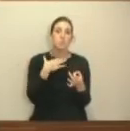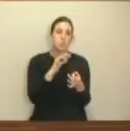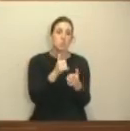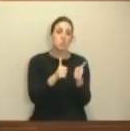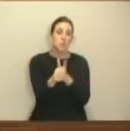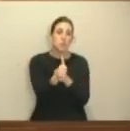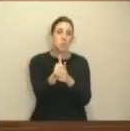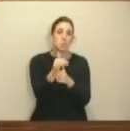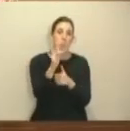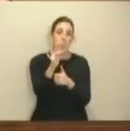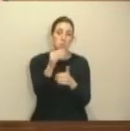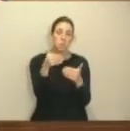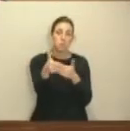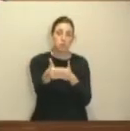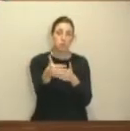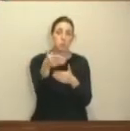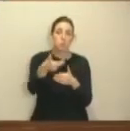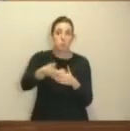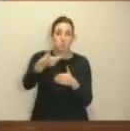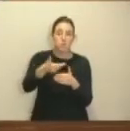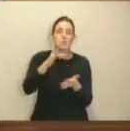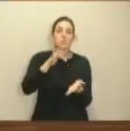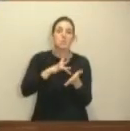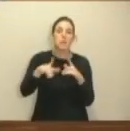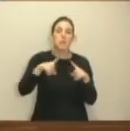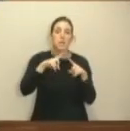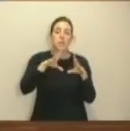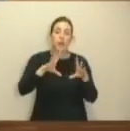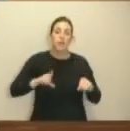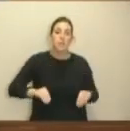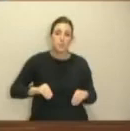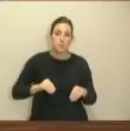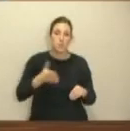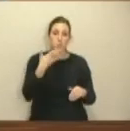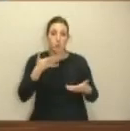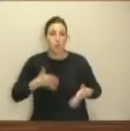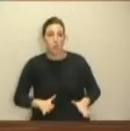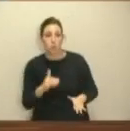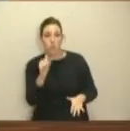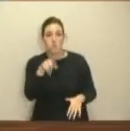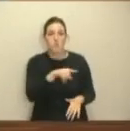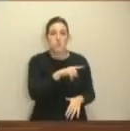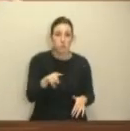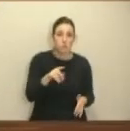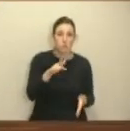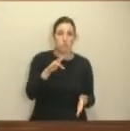a futuro muy importante en una toma de decisiones, evidentemente, que es la de tener hijos o no tener hijos, que hay que tomarla en el